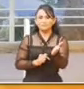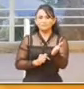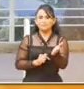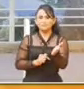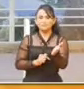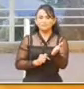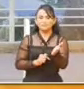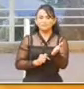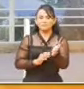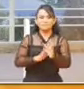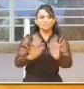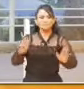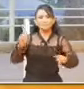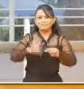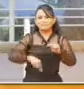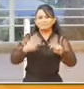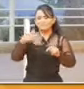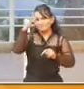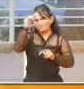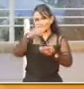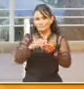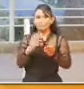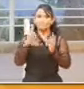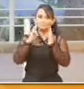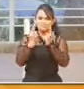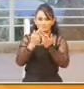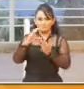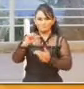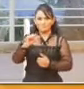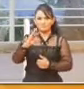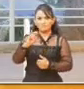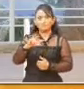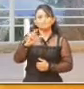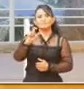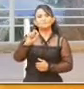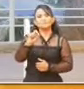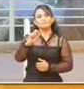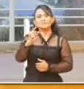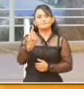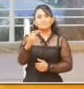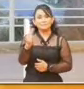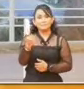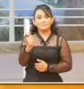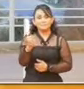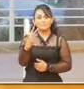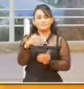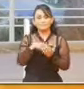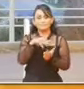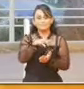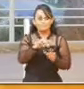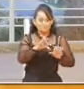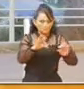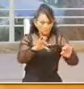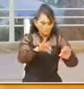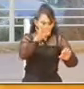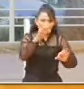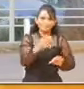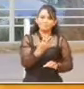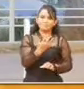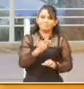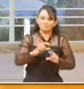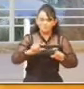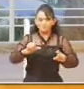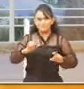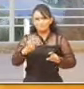autoriza la revocación del acuerdo aprobado en sesión ordinaria de Cabildo de fecha 21 de agosto de 2018 en el punto 5, apartado 4,